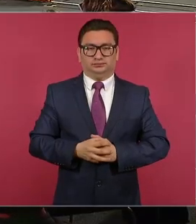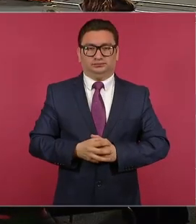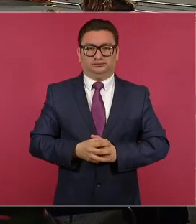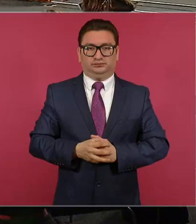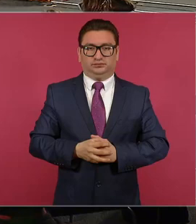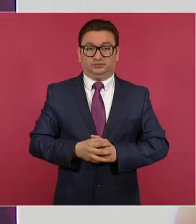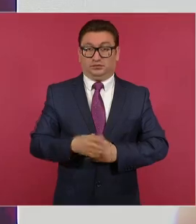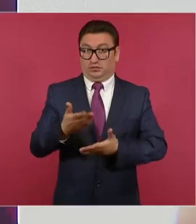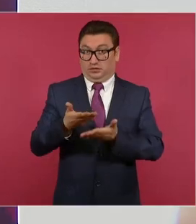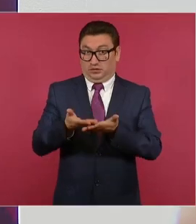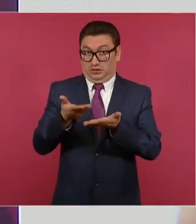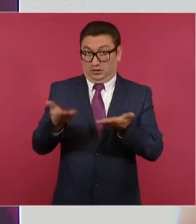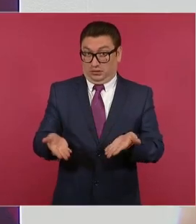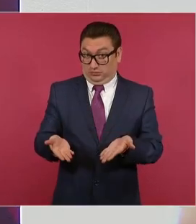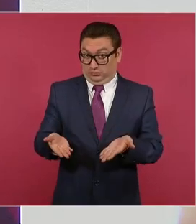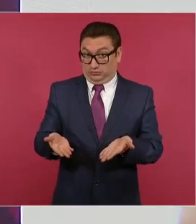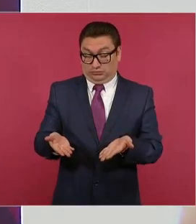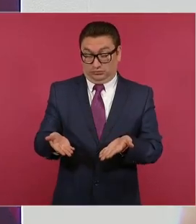No fue ahora.